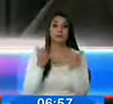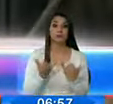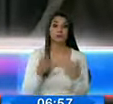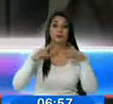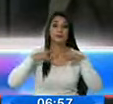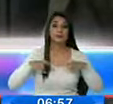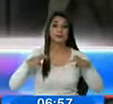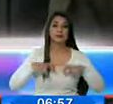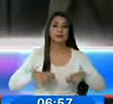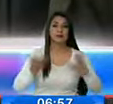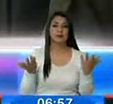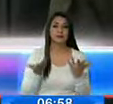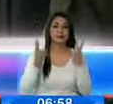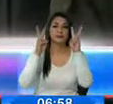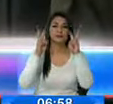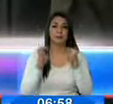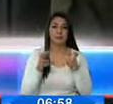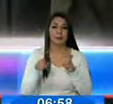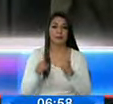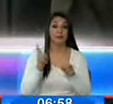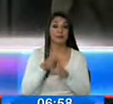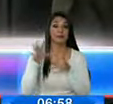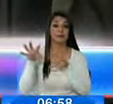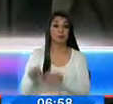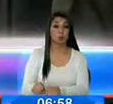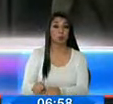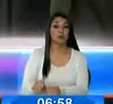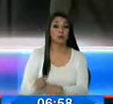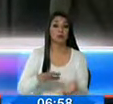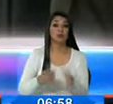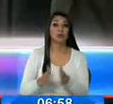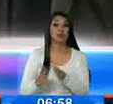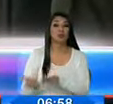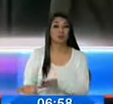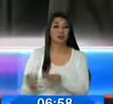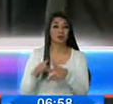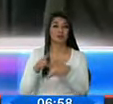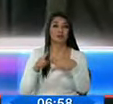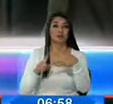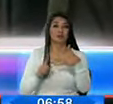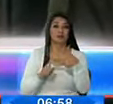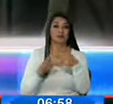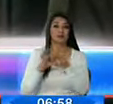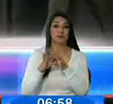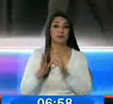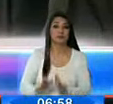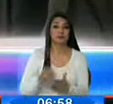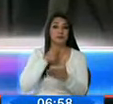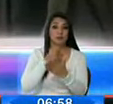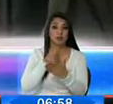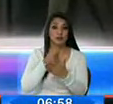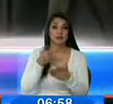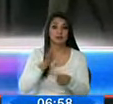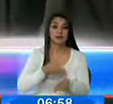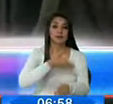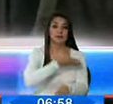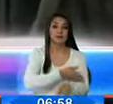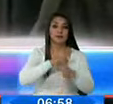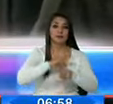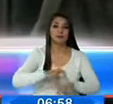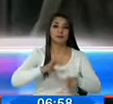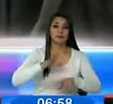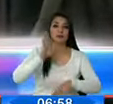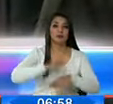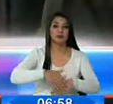investigaciones, la del secuestro y muerte de nuestros periodistas, tenemos la investigación previa abierta por